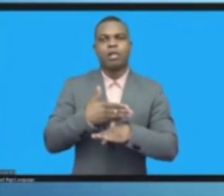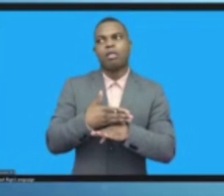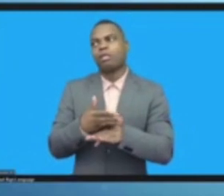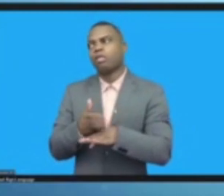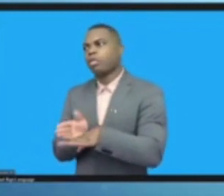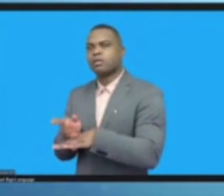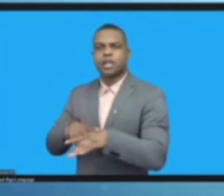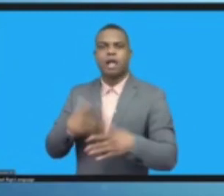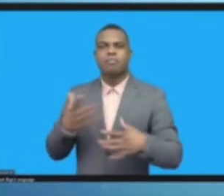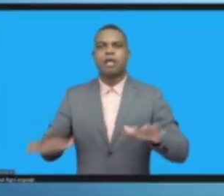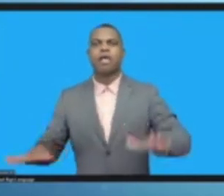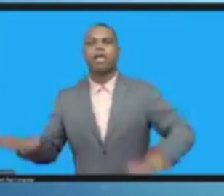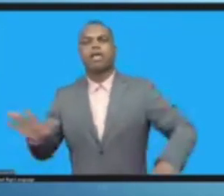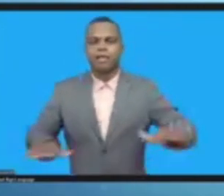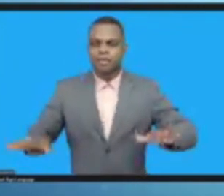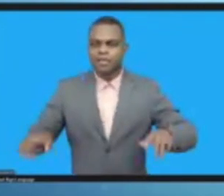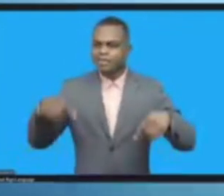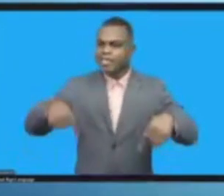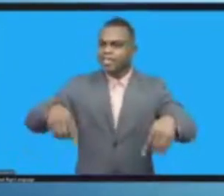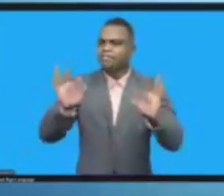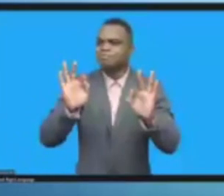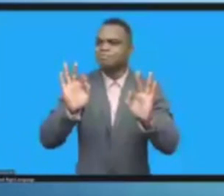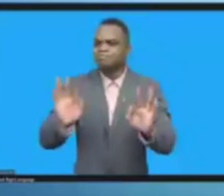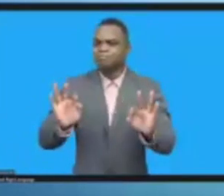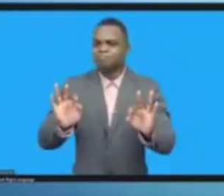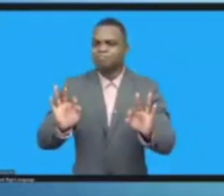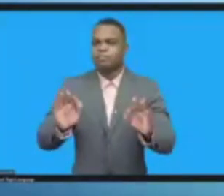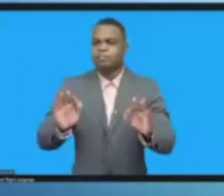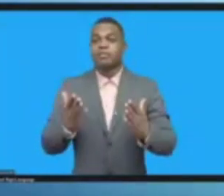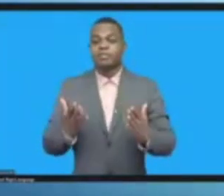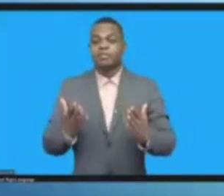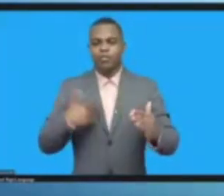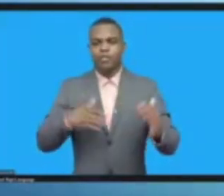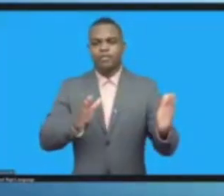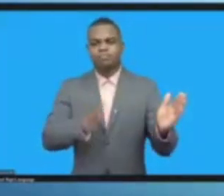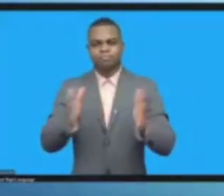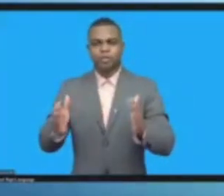distintas partes interesadas por favor tomen asiento